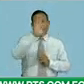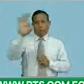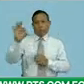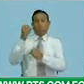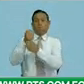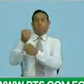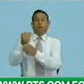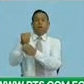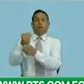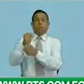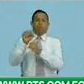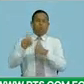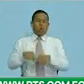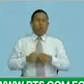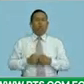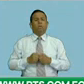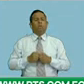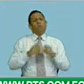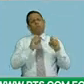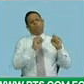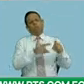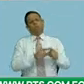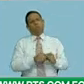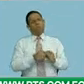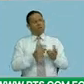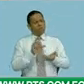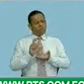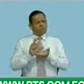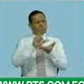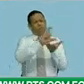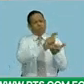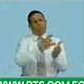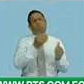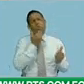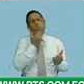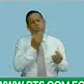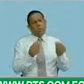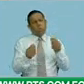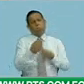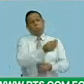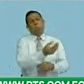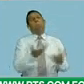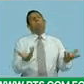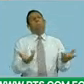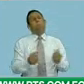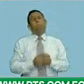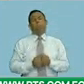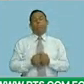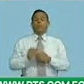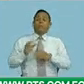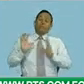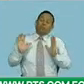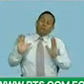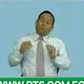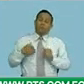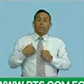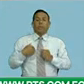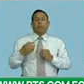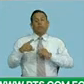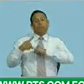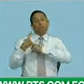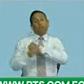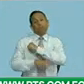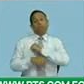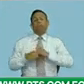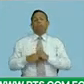Le preguntaron: ¿a cambio de qué se entregaban esas cuotas de poder? Respondió: a cambio de disciplina. Le